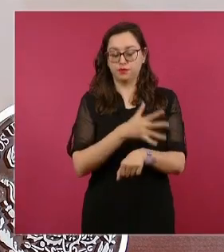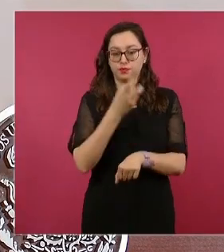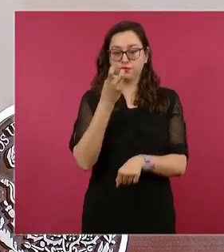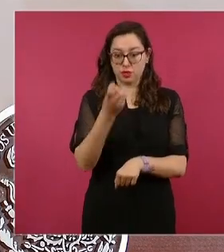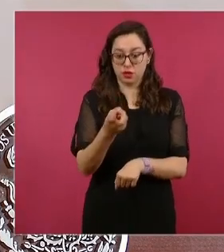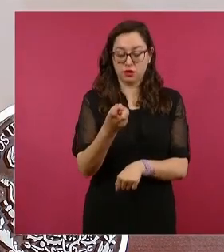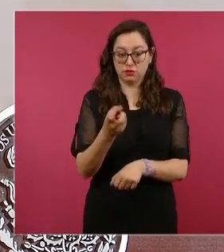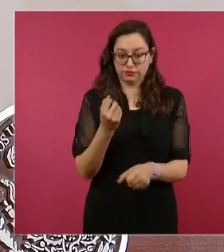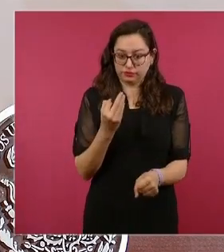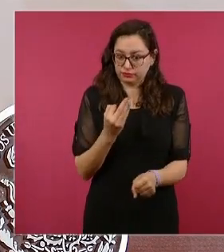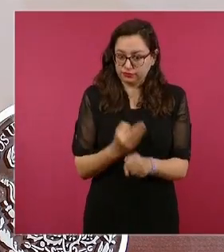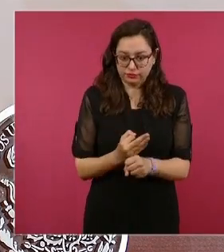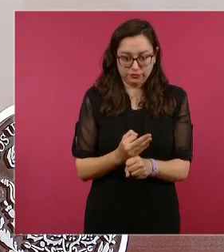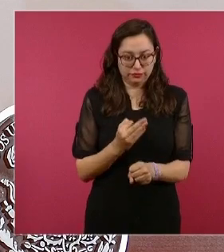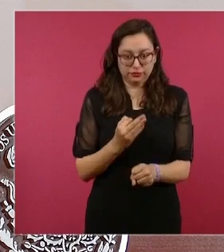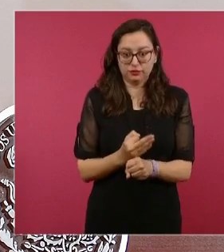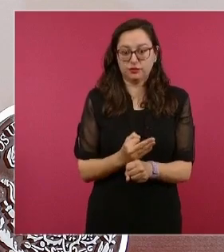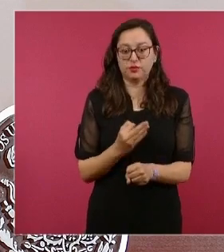para que